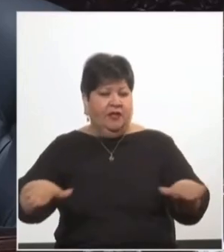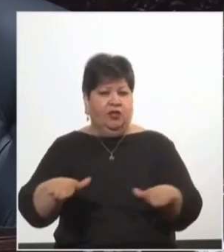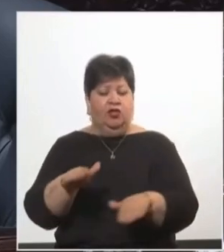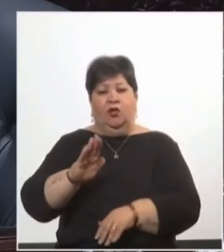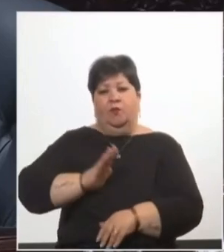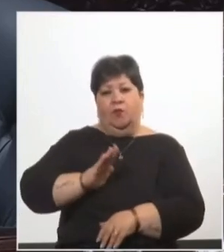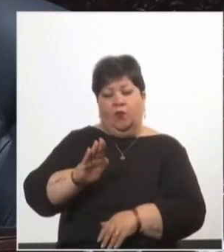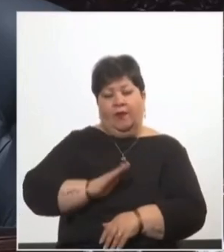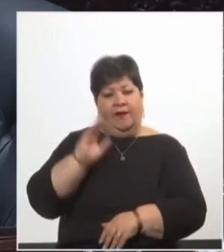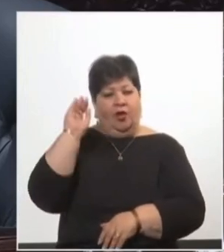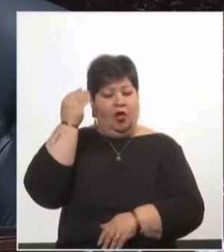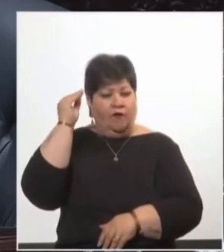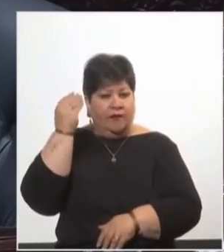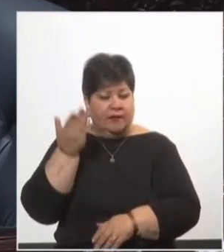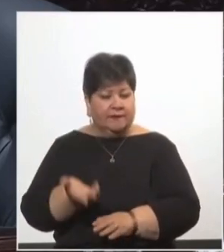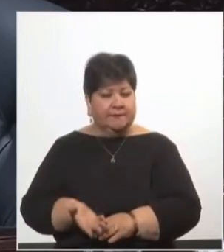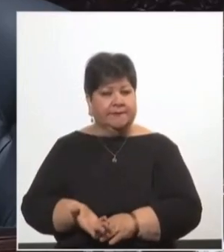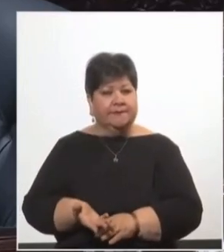mujeres jóvenes.